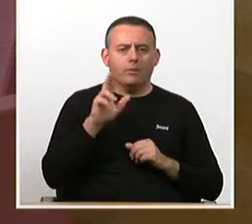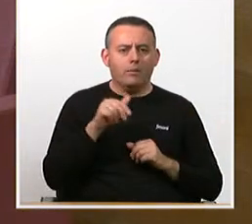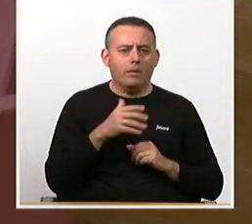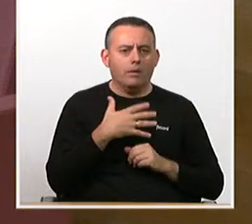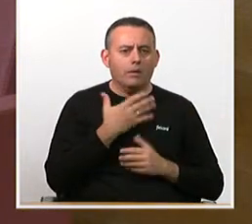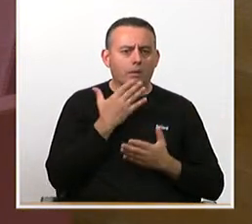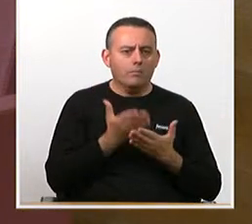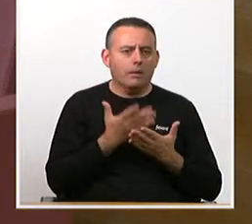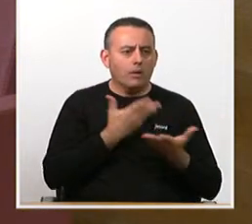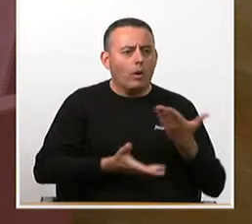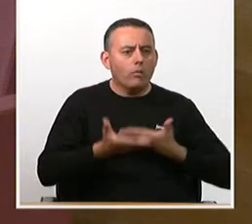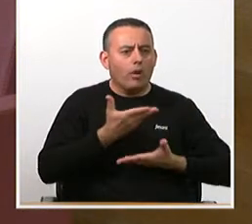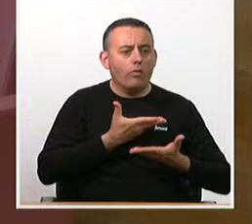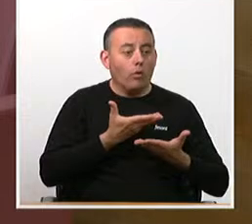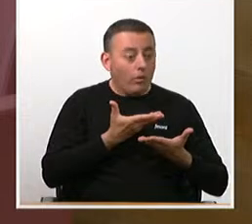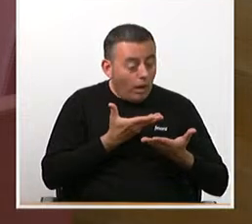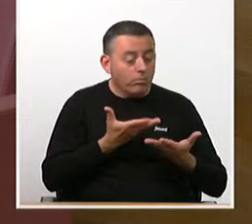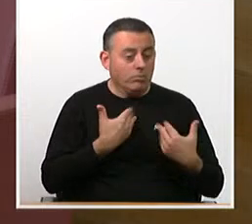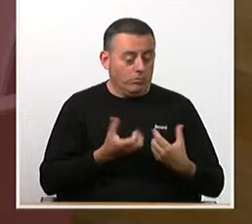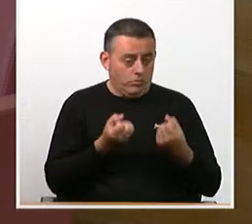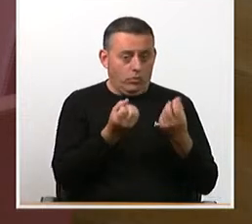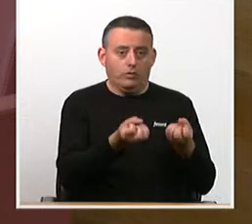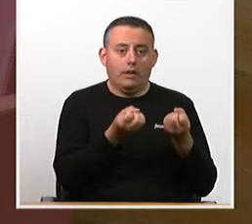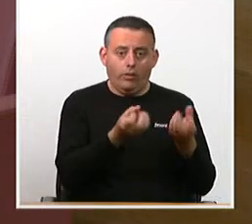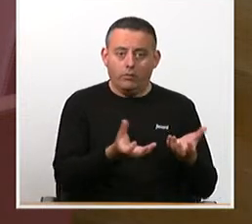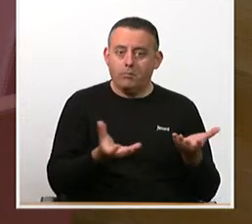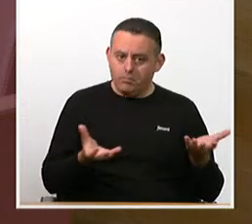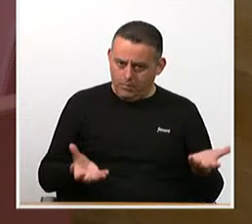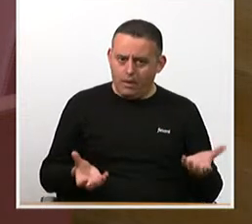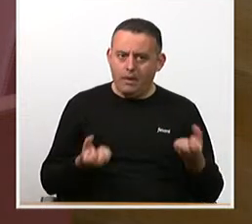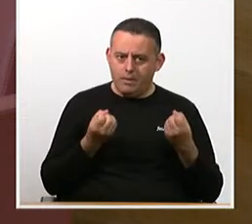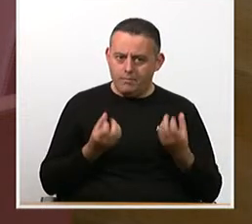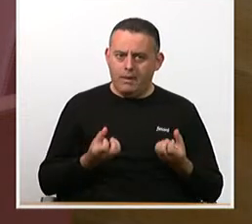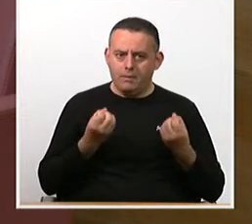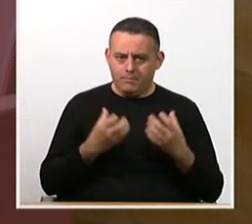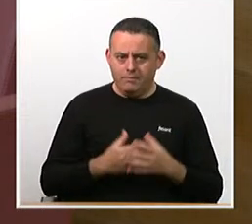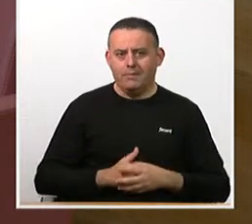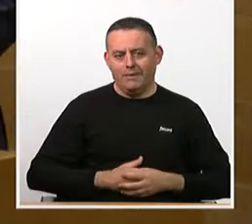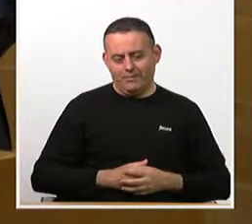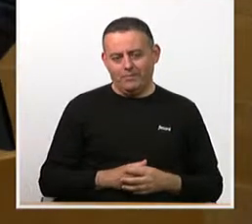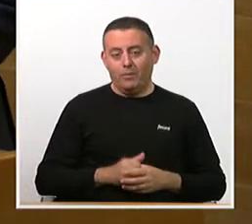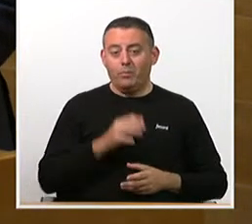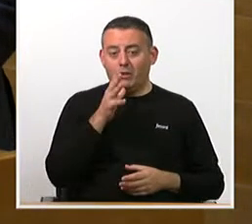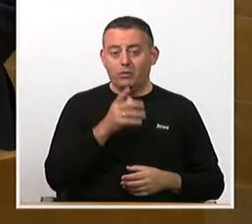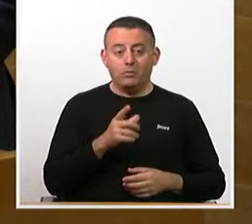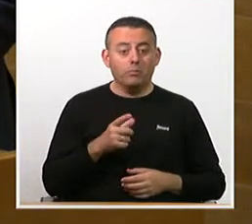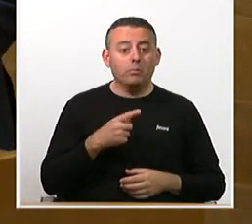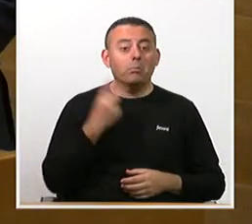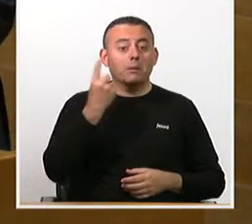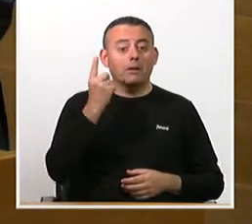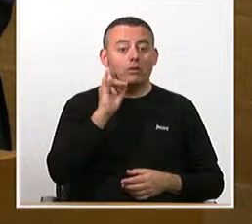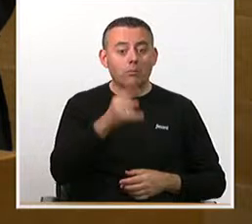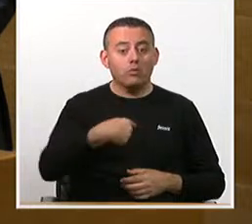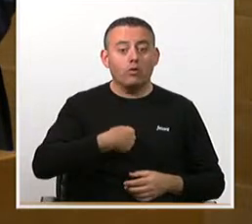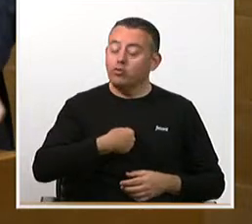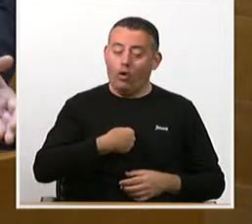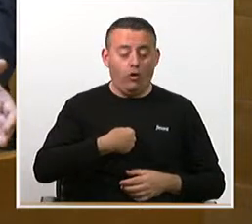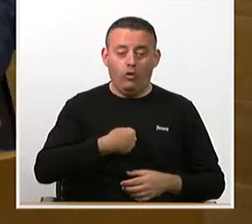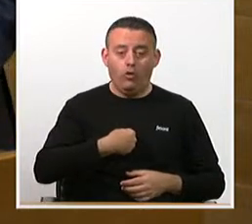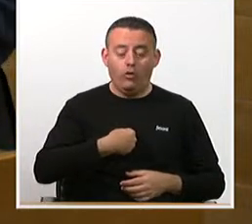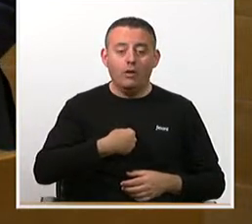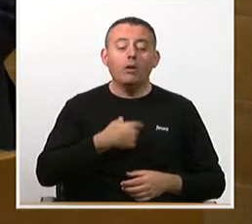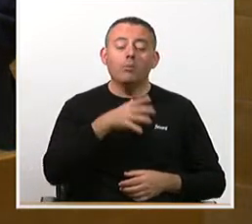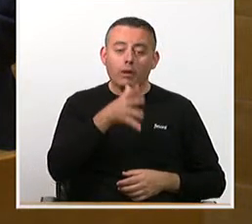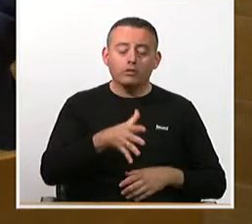he tratado de estar hemos tratado de poner la prioridad donde estaba y en ese sentido sí que le quiero pedir disculpas por esas primeras horas y tengo que